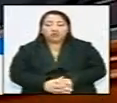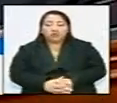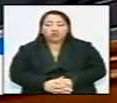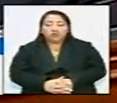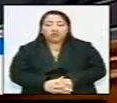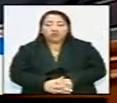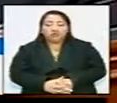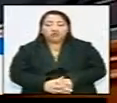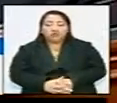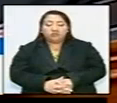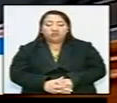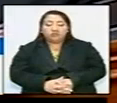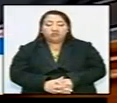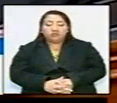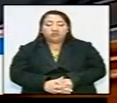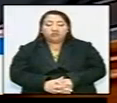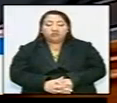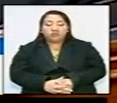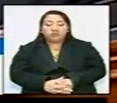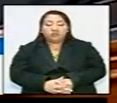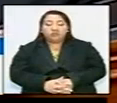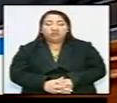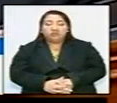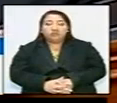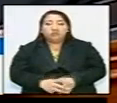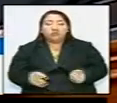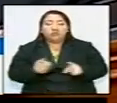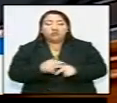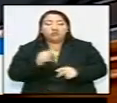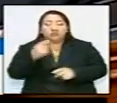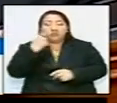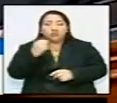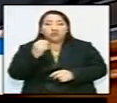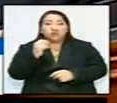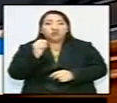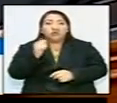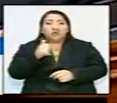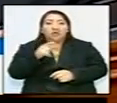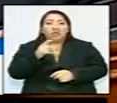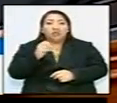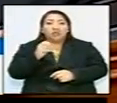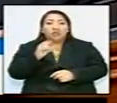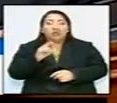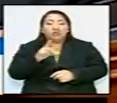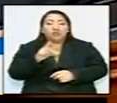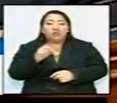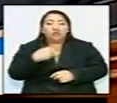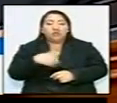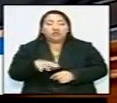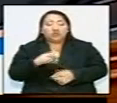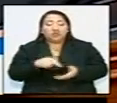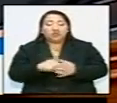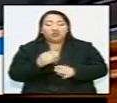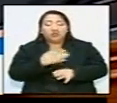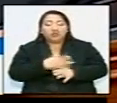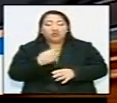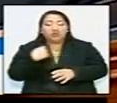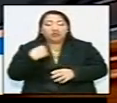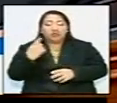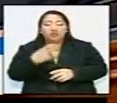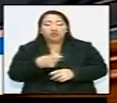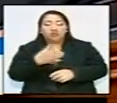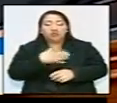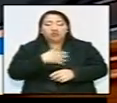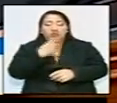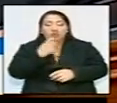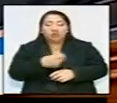diapositiva, por favor. Asimismo, este señor Aldo Rodríguez Uceda ya ha sido denunciado por mi